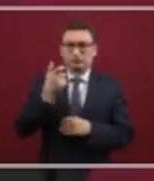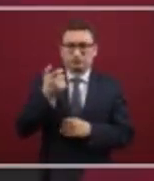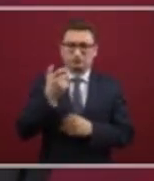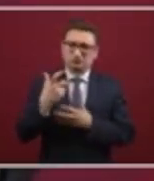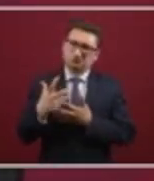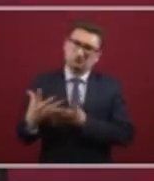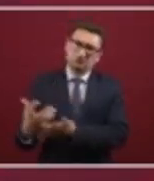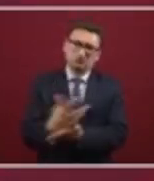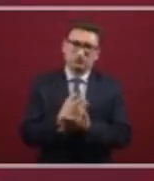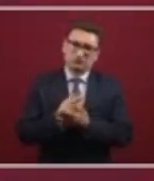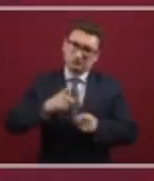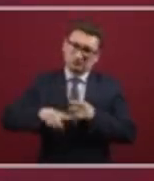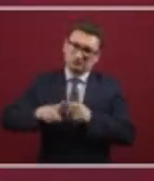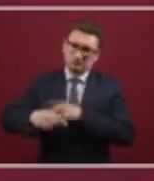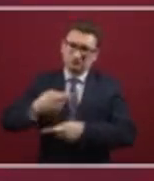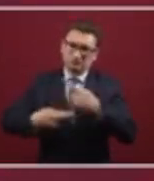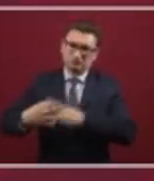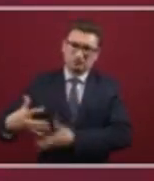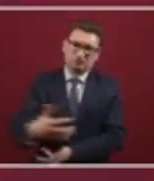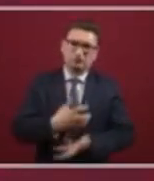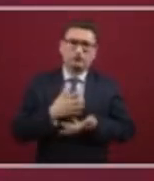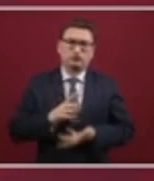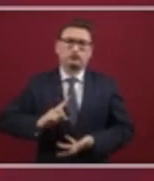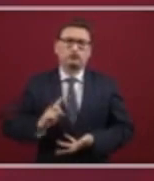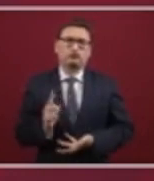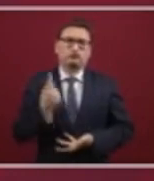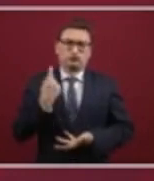dólares, que